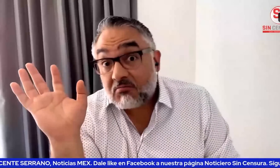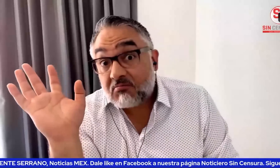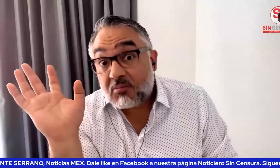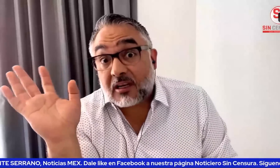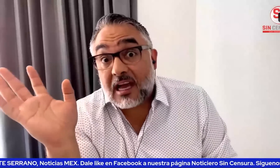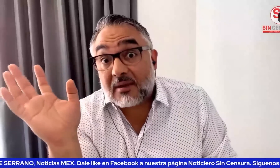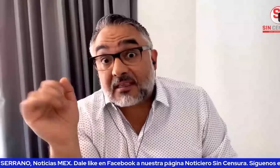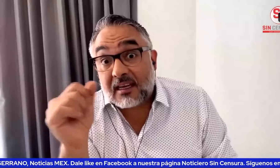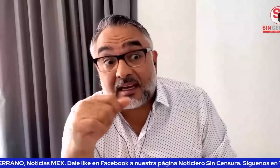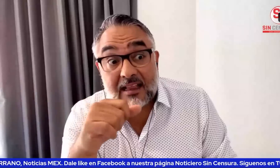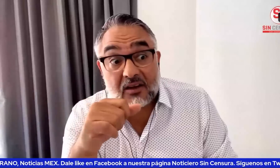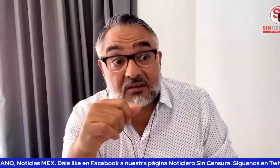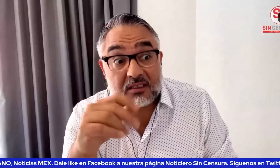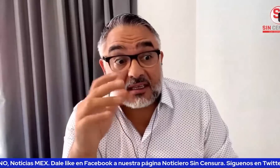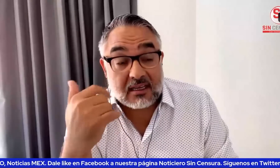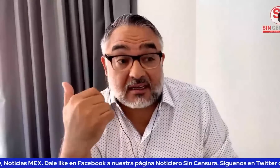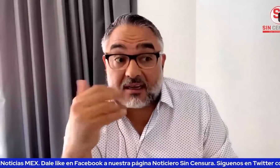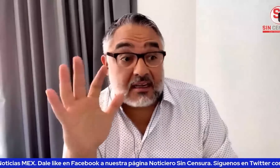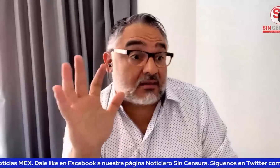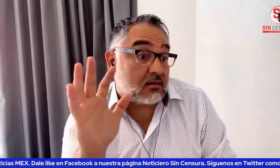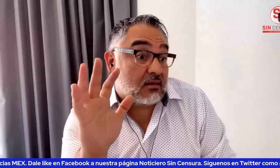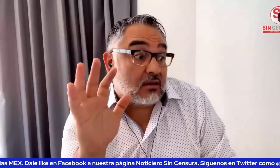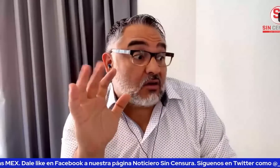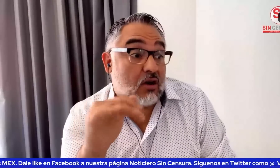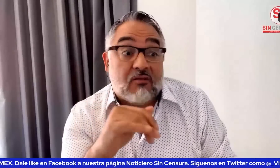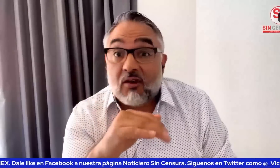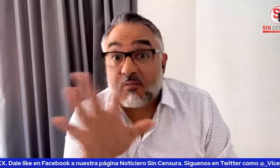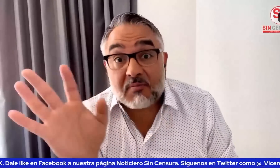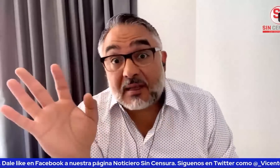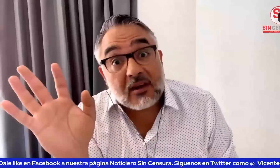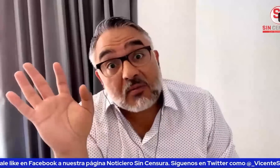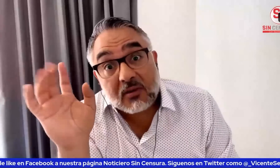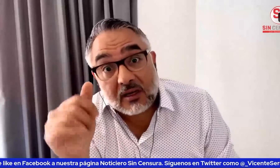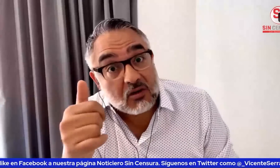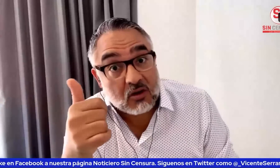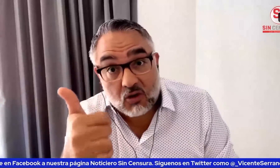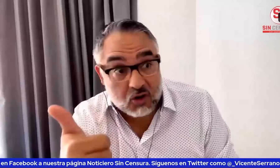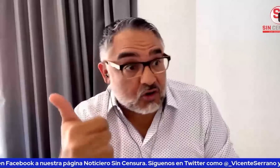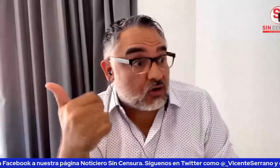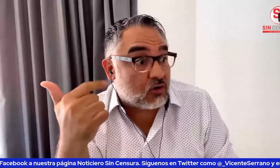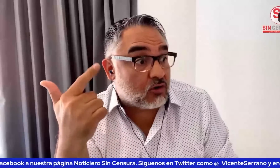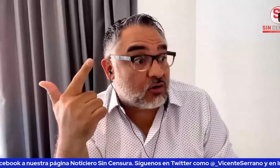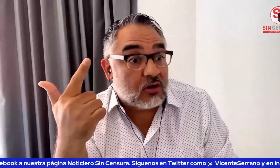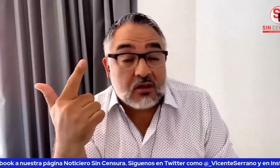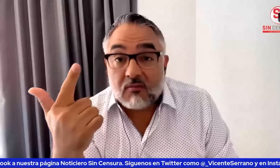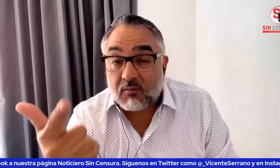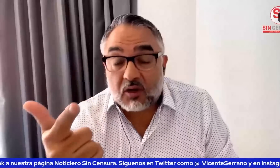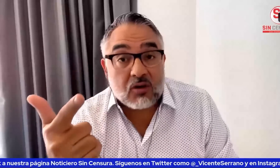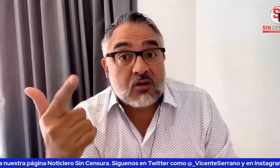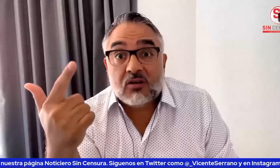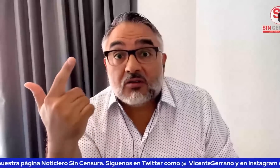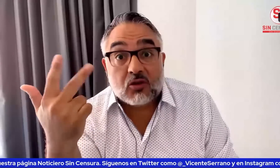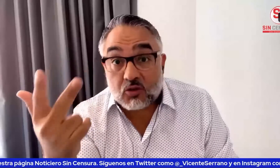pendejos, porque ya ves que Calderón dice que él fue muy pendejo porque no oyó, no vio, no